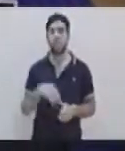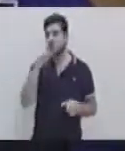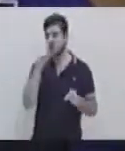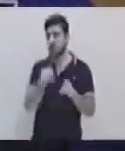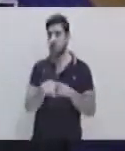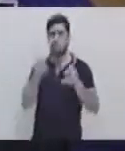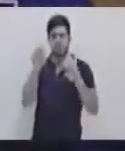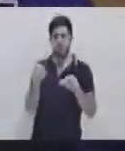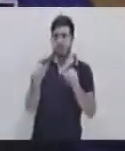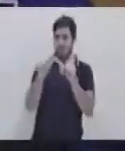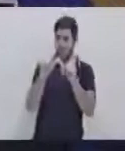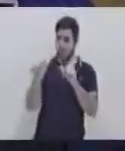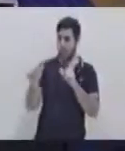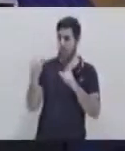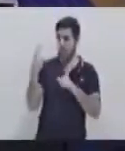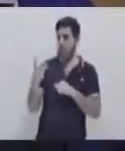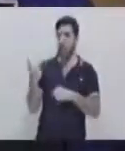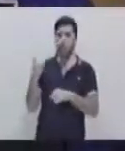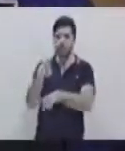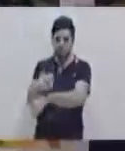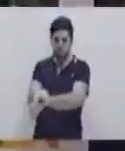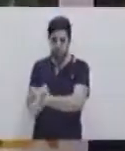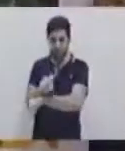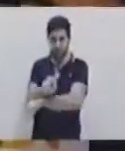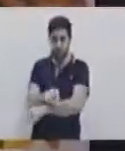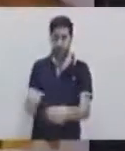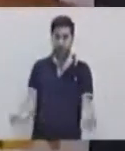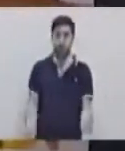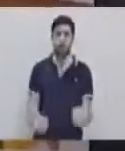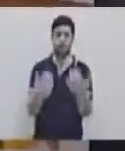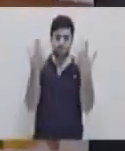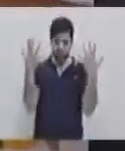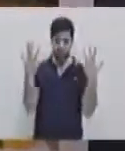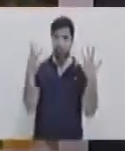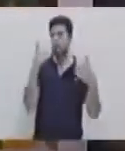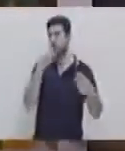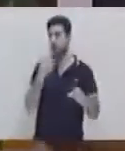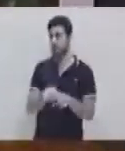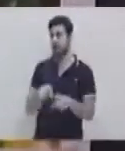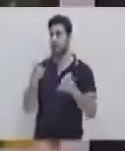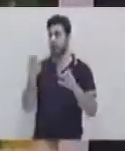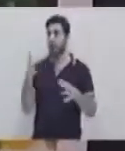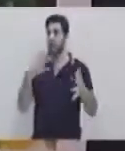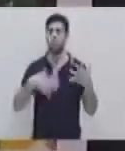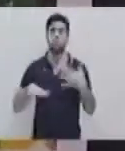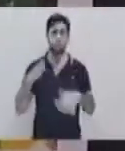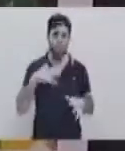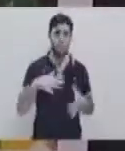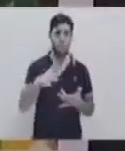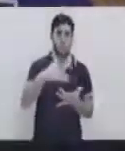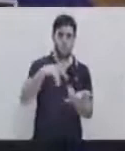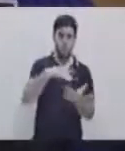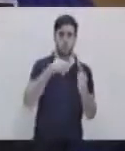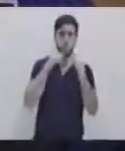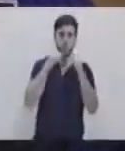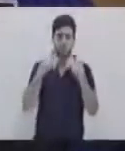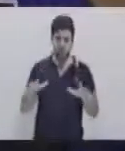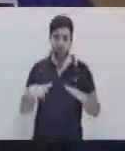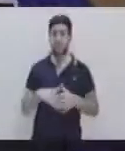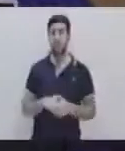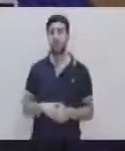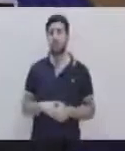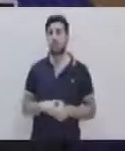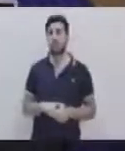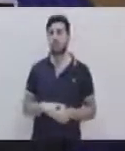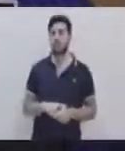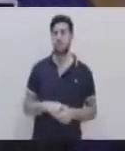Las personas están sembrando milpas. La señora está cuidando los animales. ¿Qué